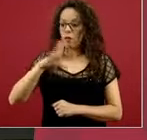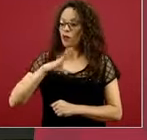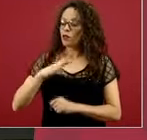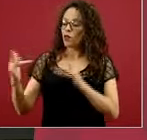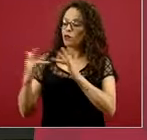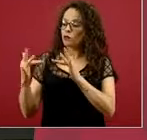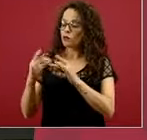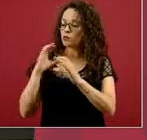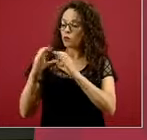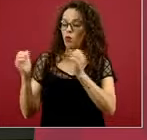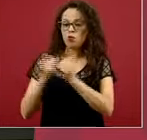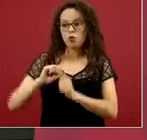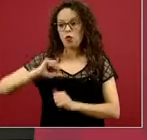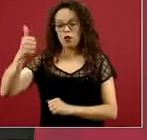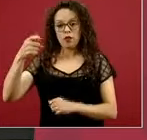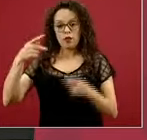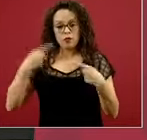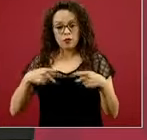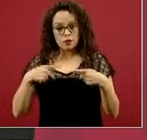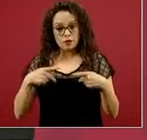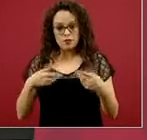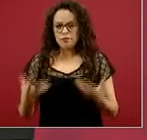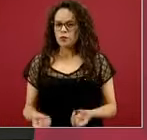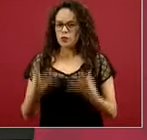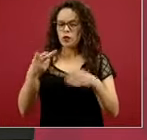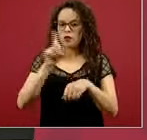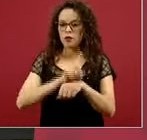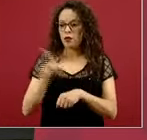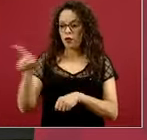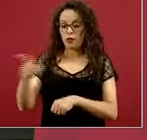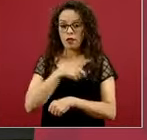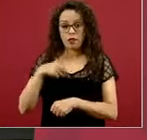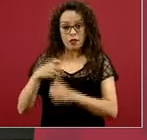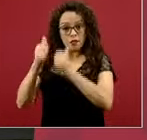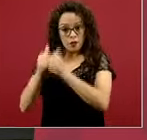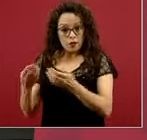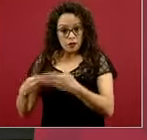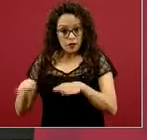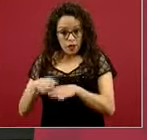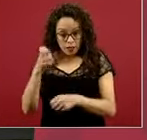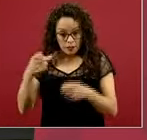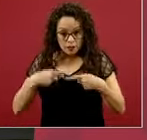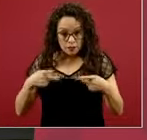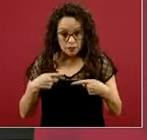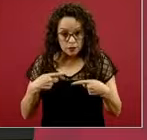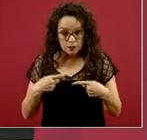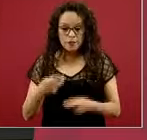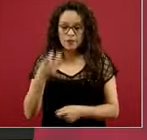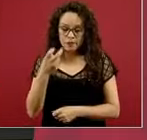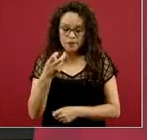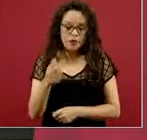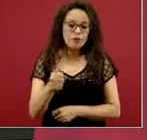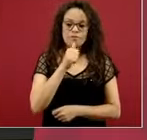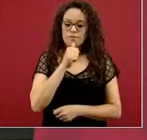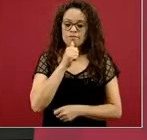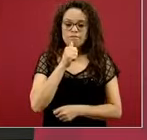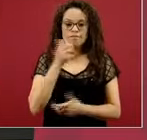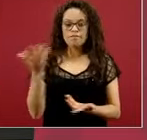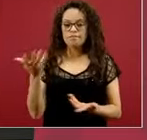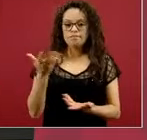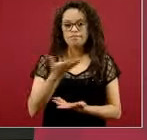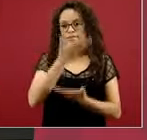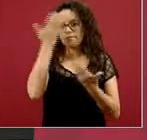persona y el cuántos días esta persona tiene que estar en aislamiento, eso es donde todavía hay un gran